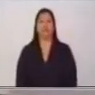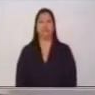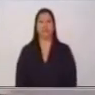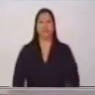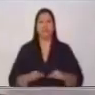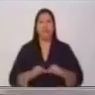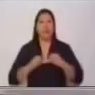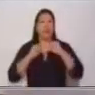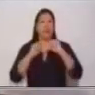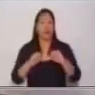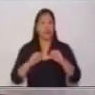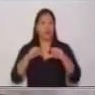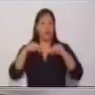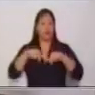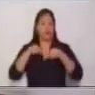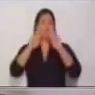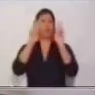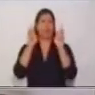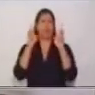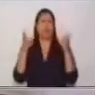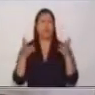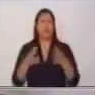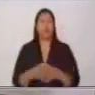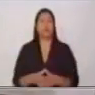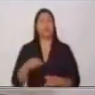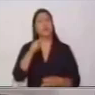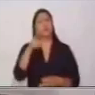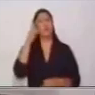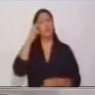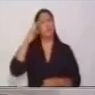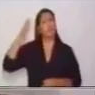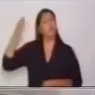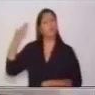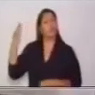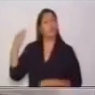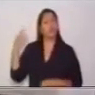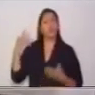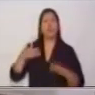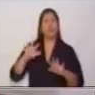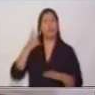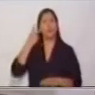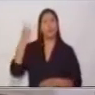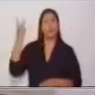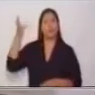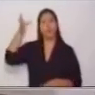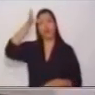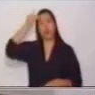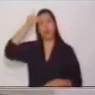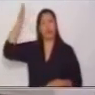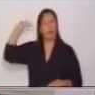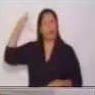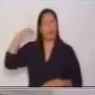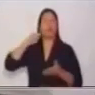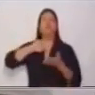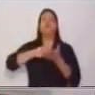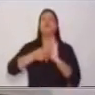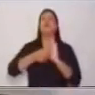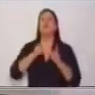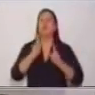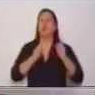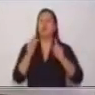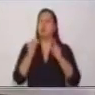Continuando con las sesiones, te recordarás que hemos visto los significados de la palabra,